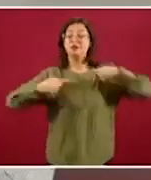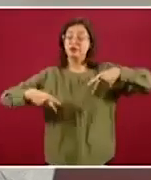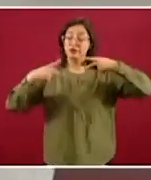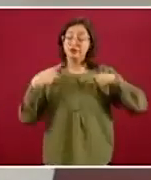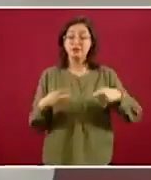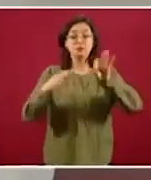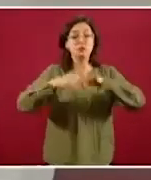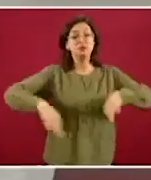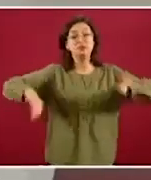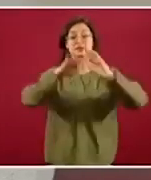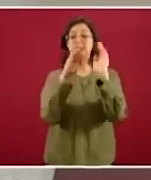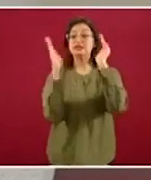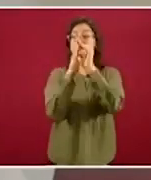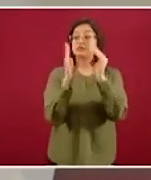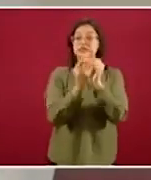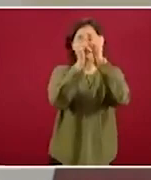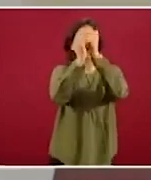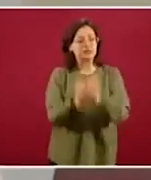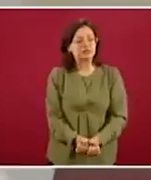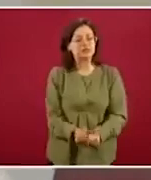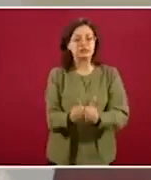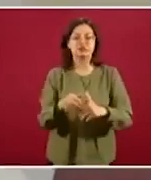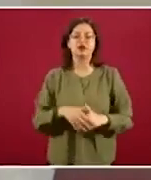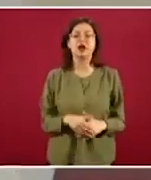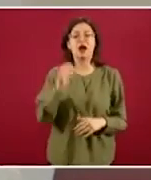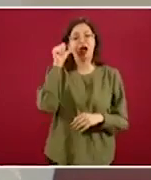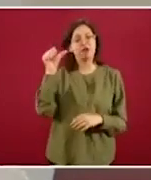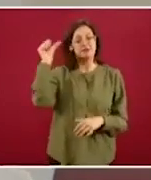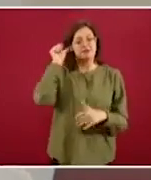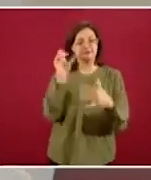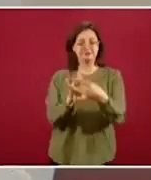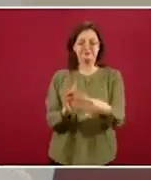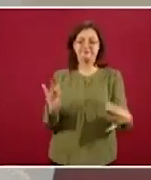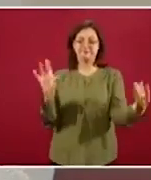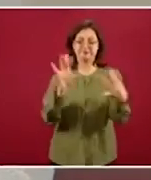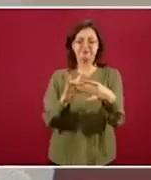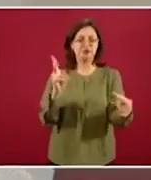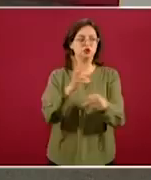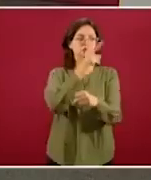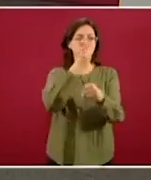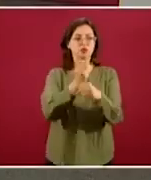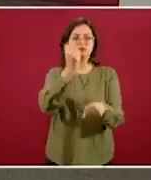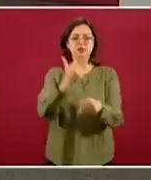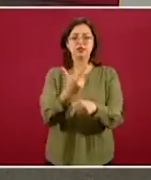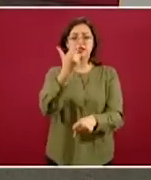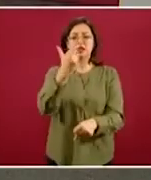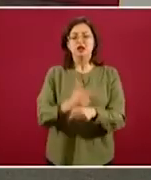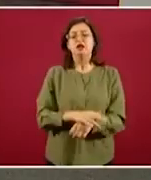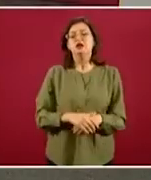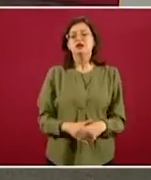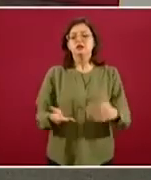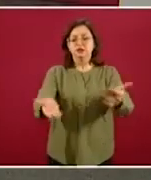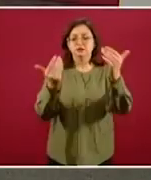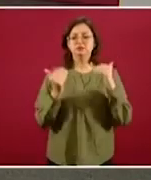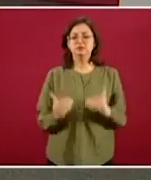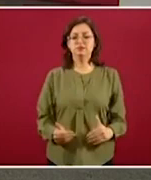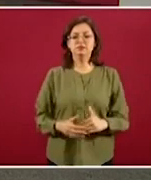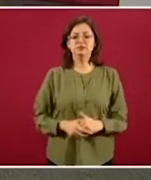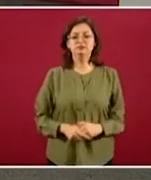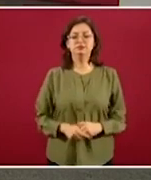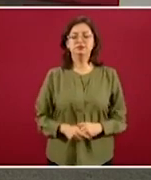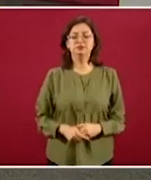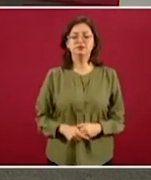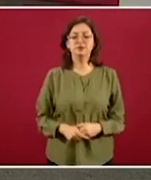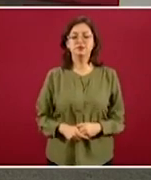lo explicó el subsecretario López-Gatell ayer por la tarde noche. La siguiente, por favor, es